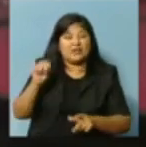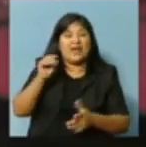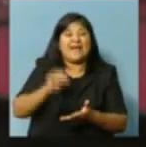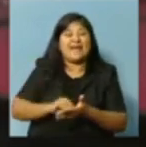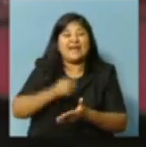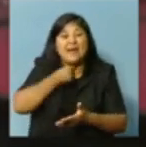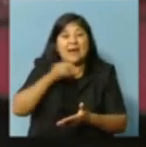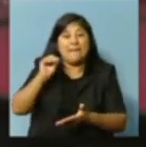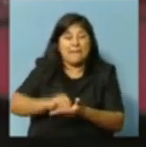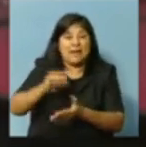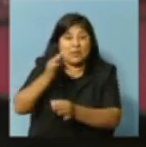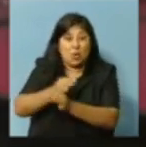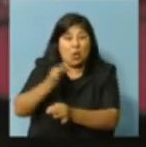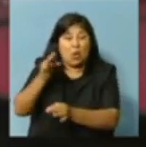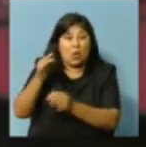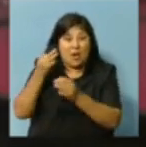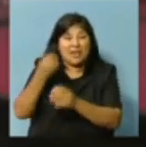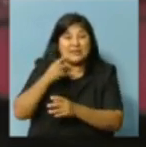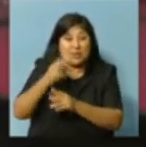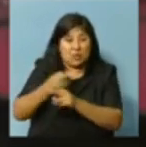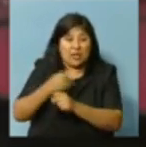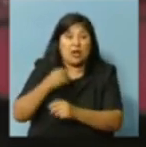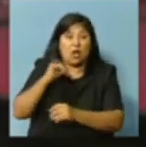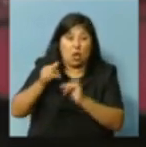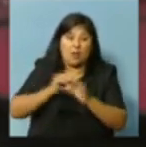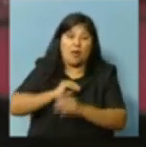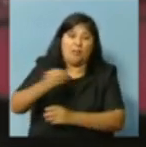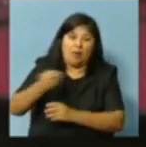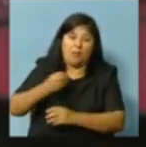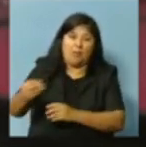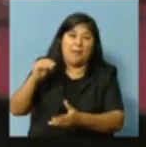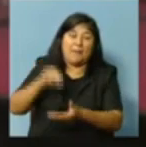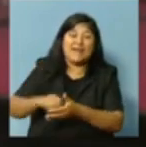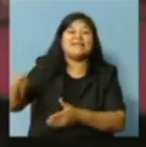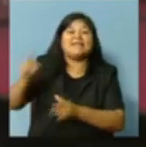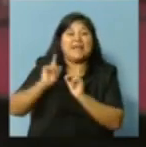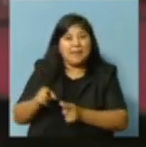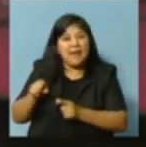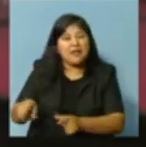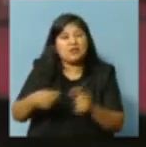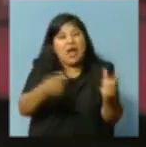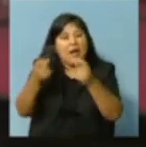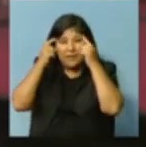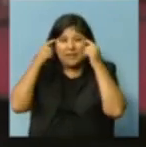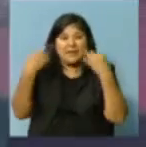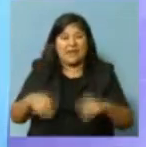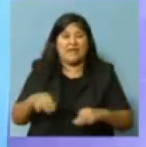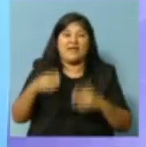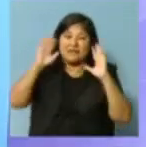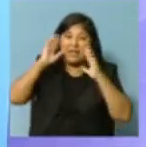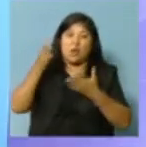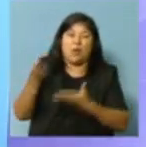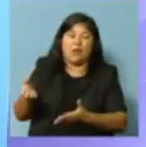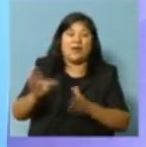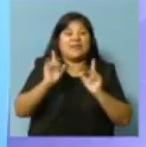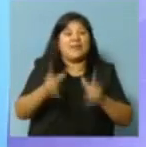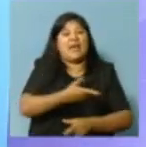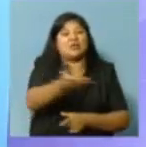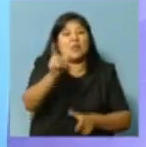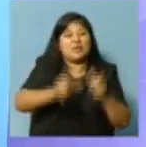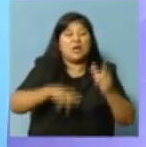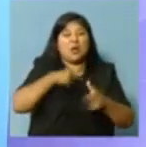chicos y chicas en la escuela secundaria pero también que aprendan así que muchas gracias a vos y un saludo a todos los genios bien gracias a ministros por esta